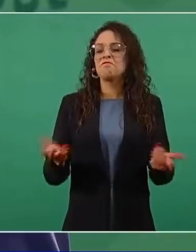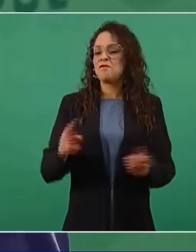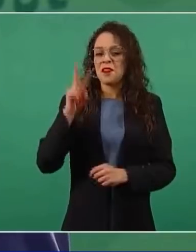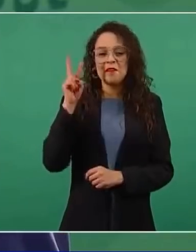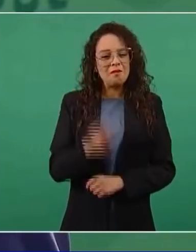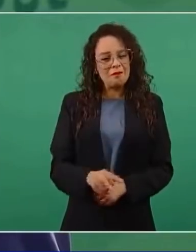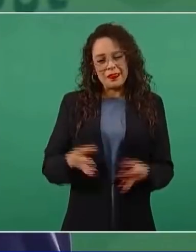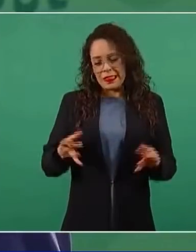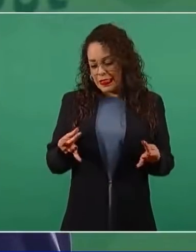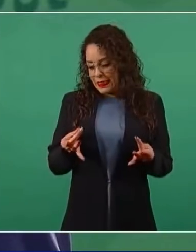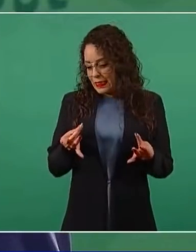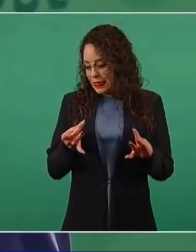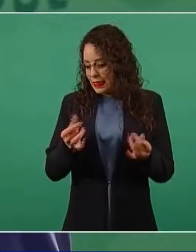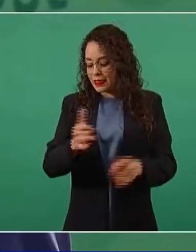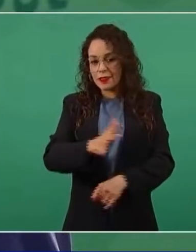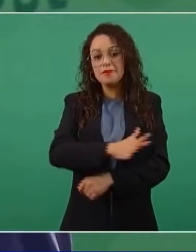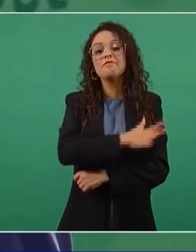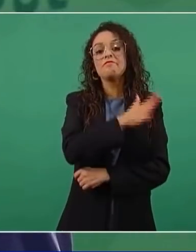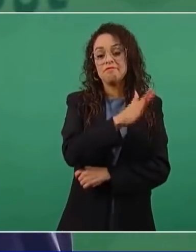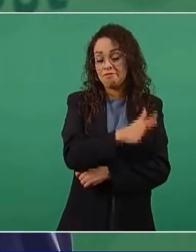calidad,